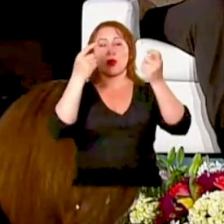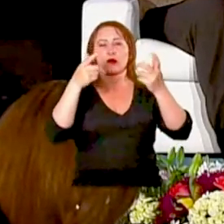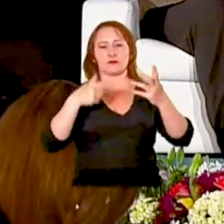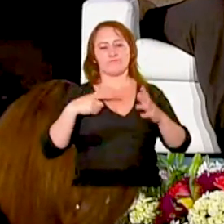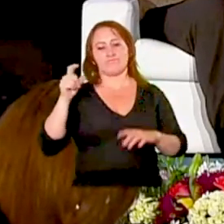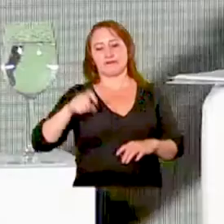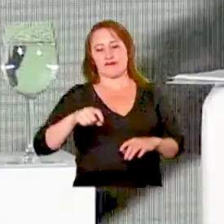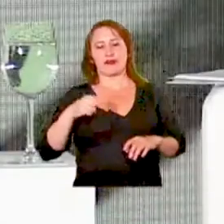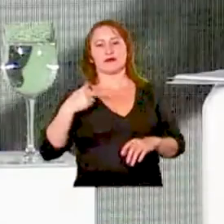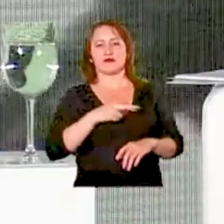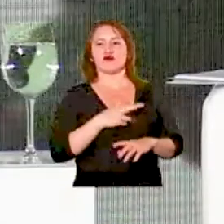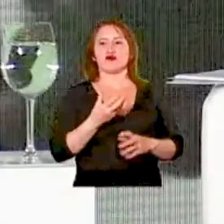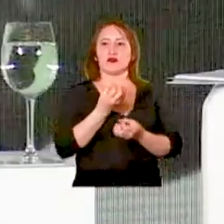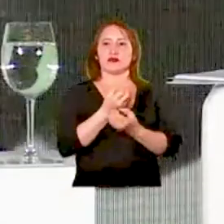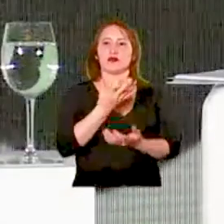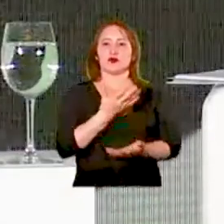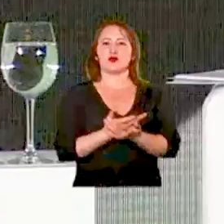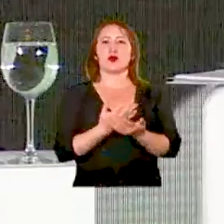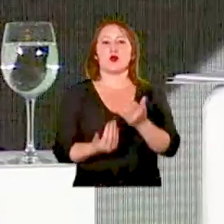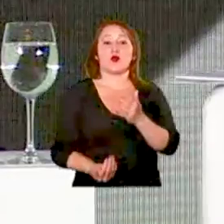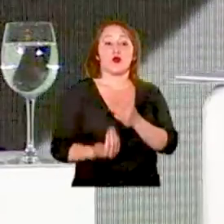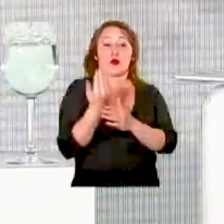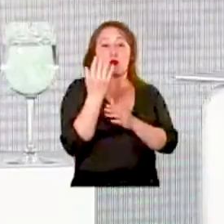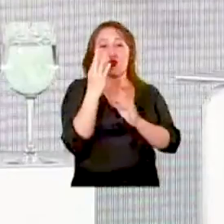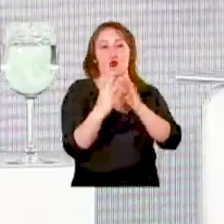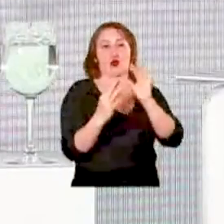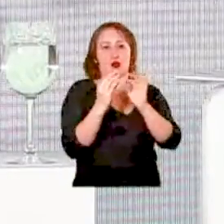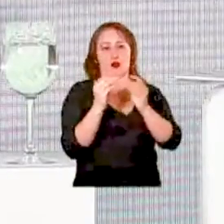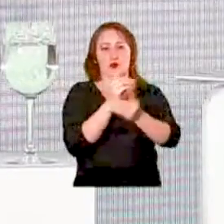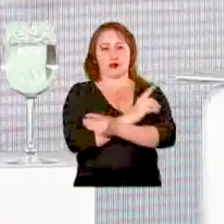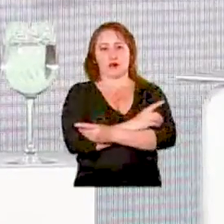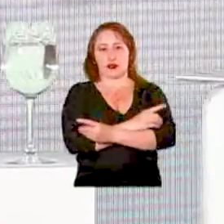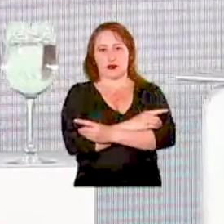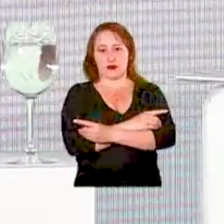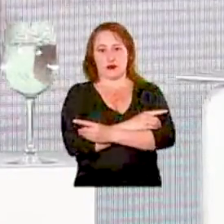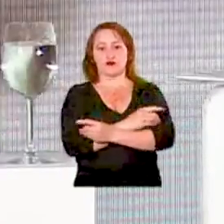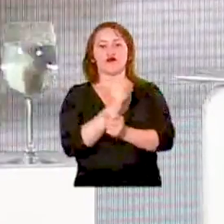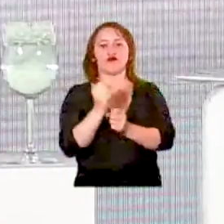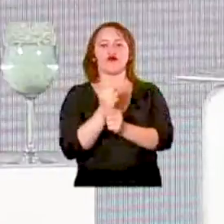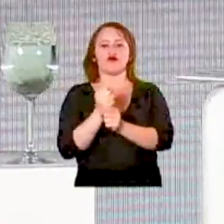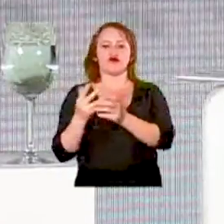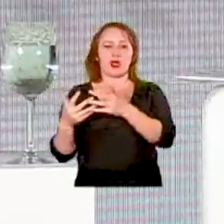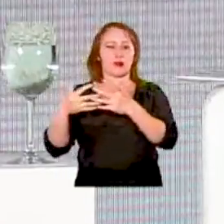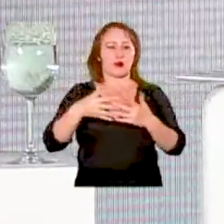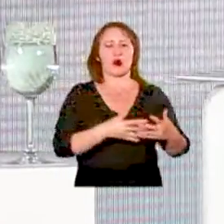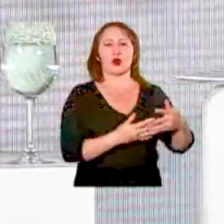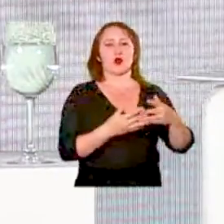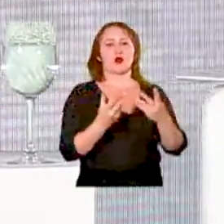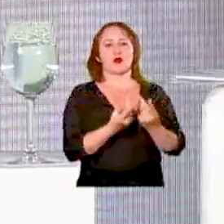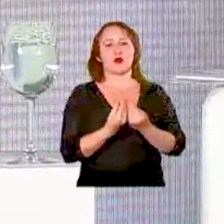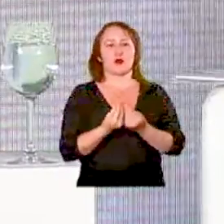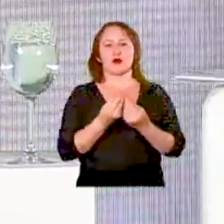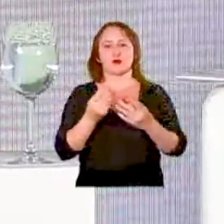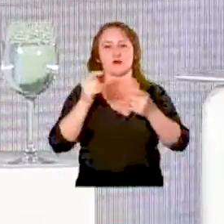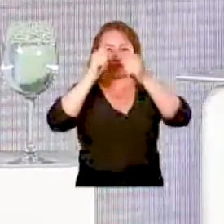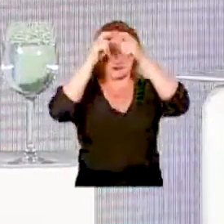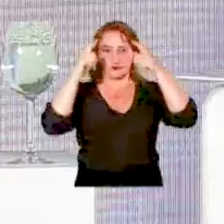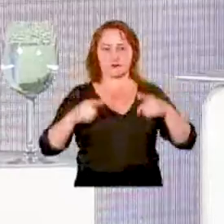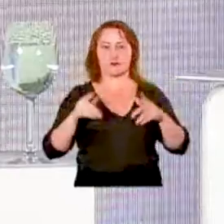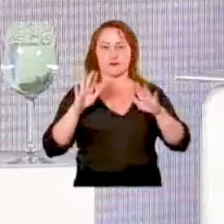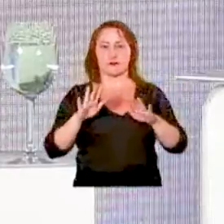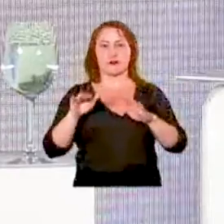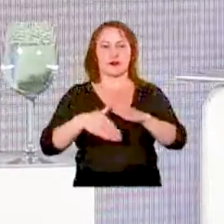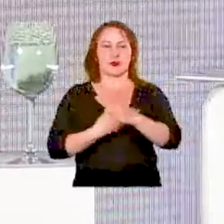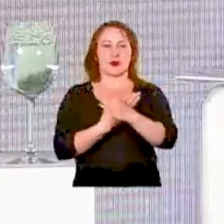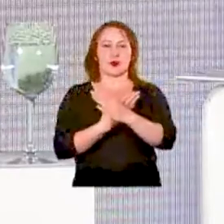la necesidad de estructurar el nuevo código disciplinario con el trabajo armónico del Congreso de la República.